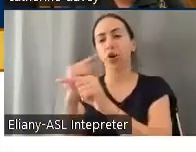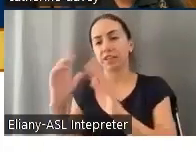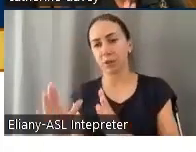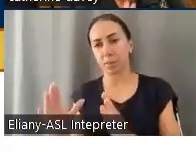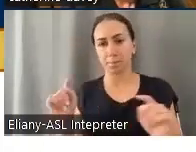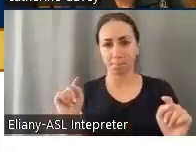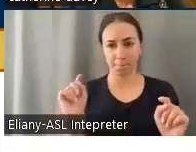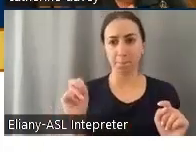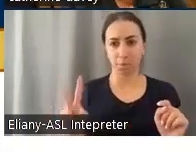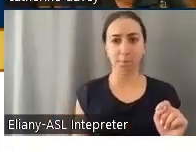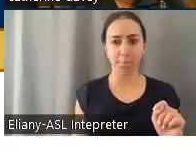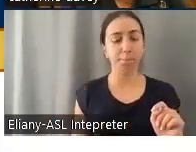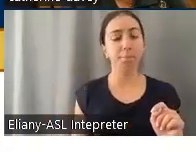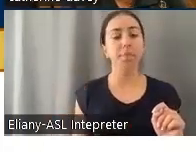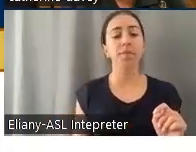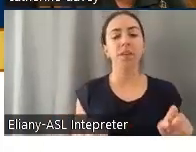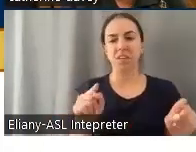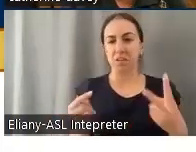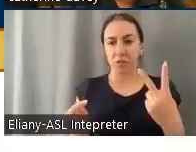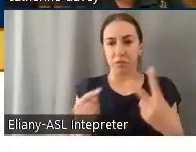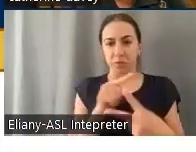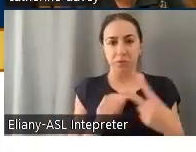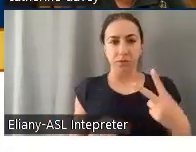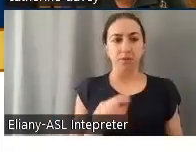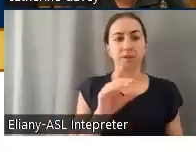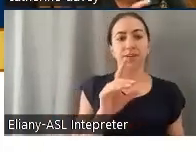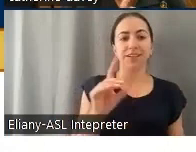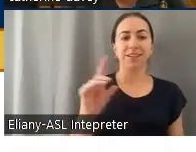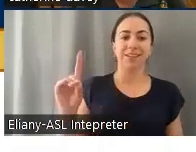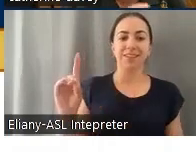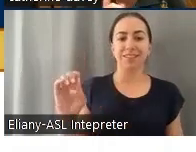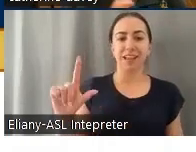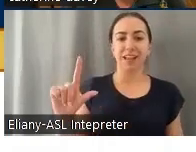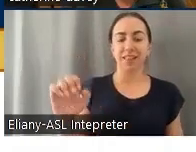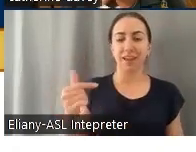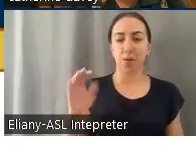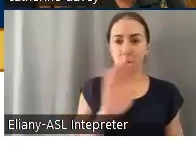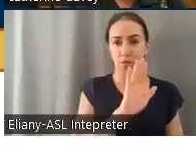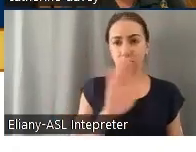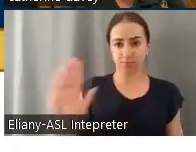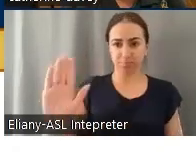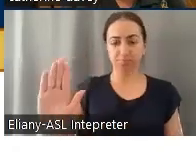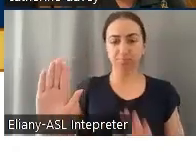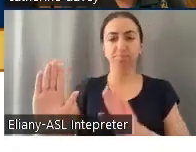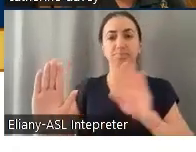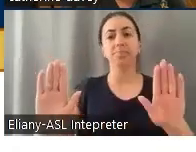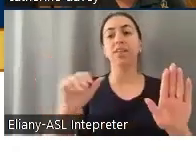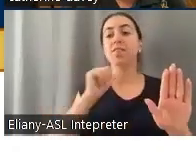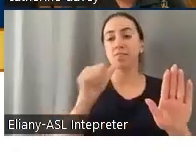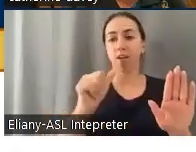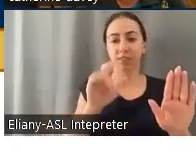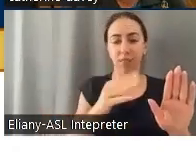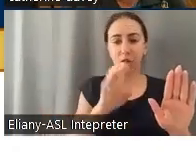tutelar o la tutela. Bien, aquí la podemos ver en cosas que se pueden delegar y cosas que no se pueden